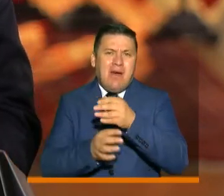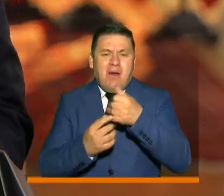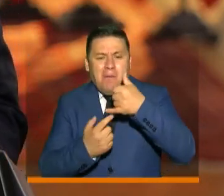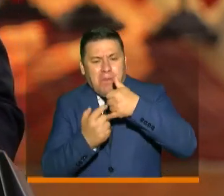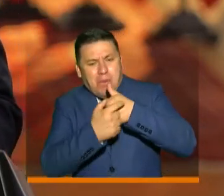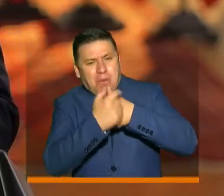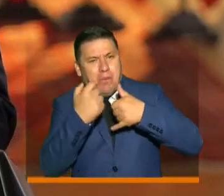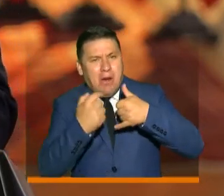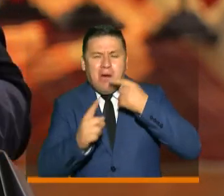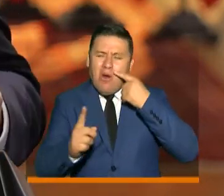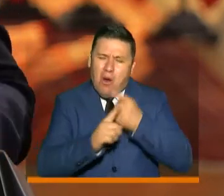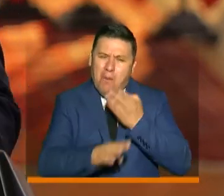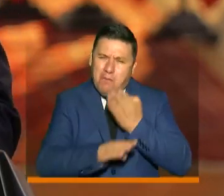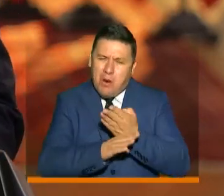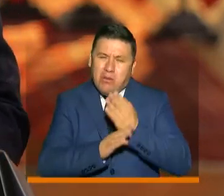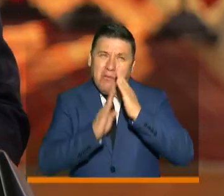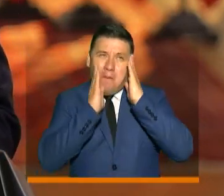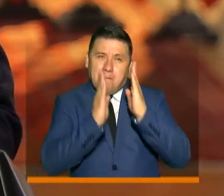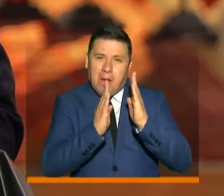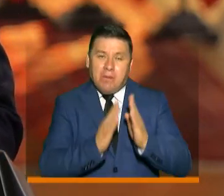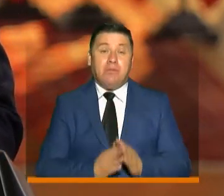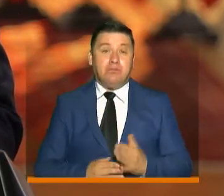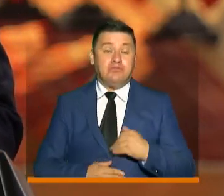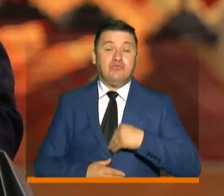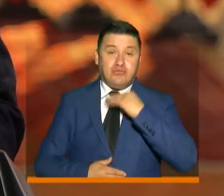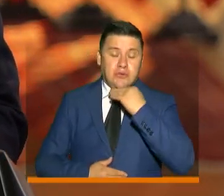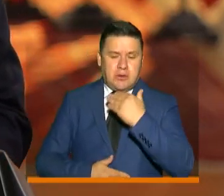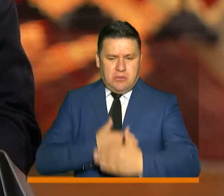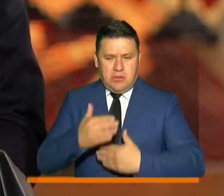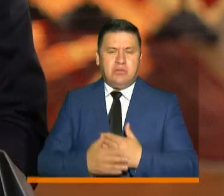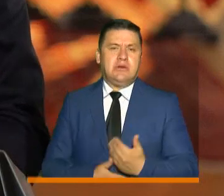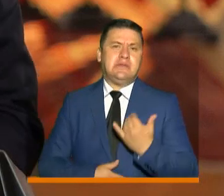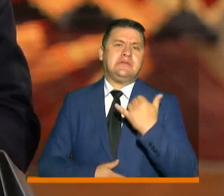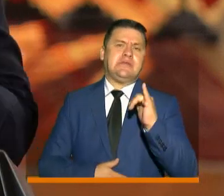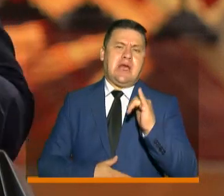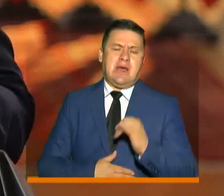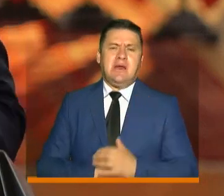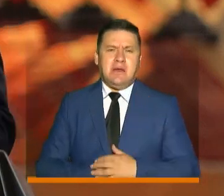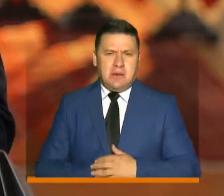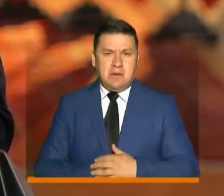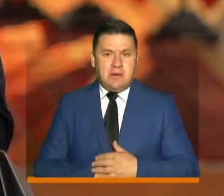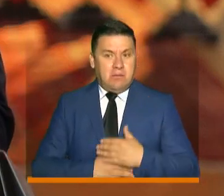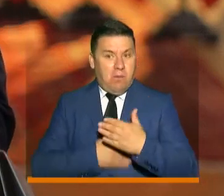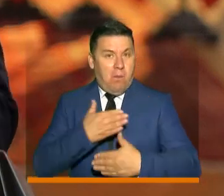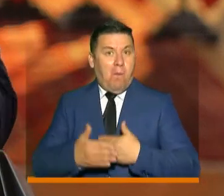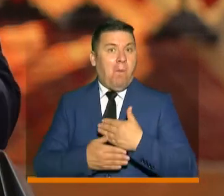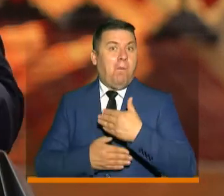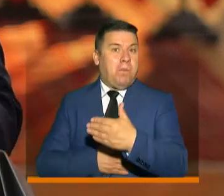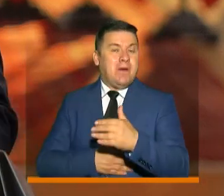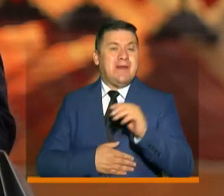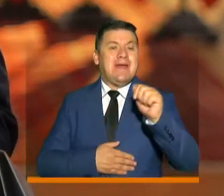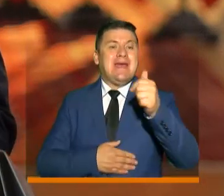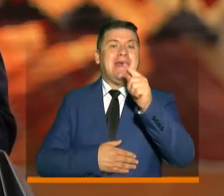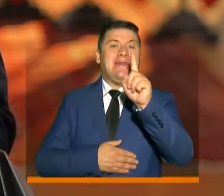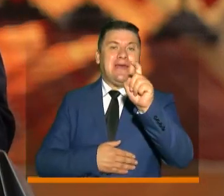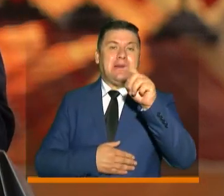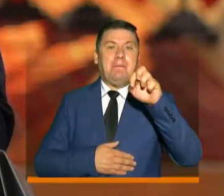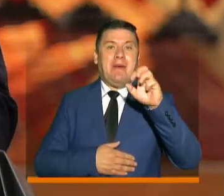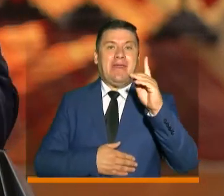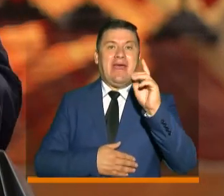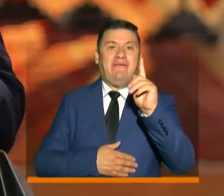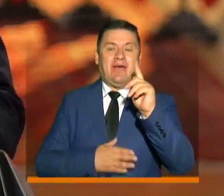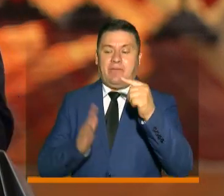propósito y hemos avanzado mucho ya tenemos en marcha los 16 péretz